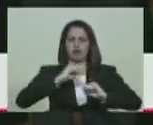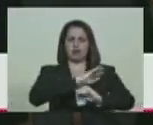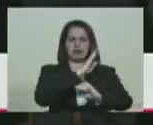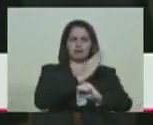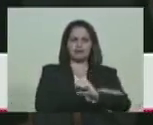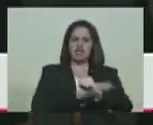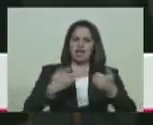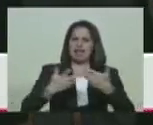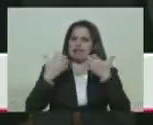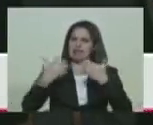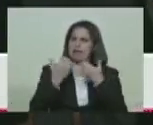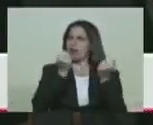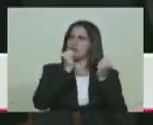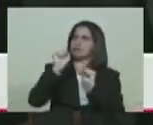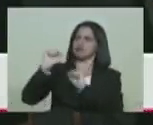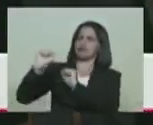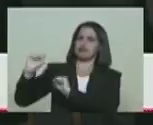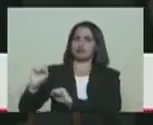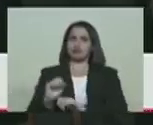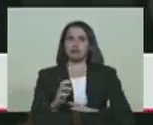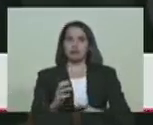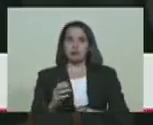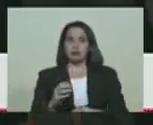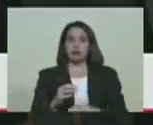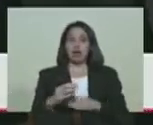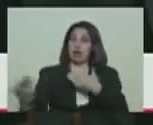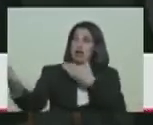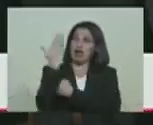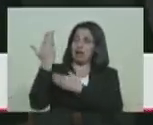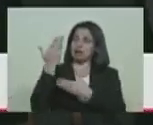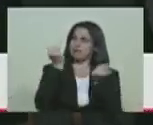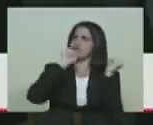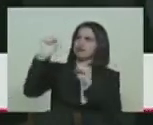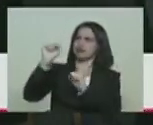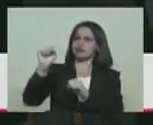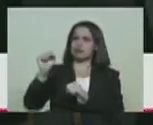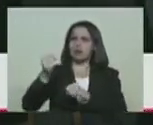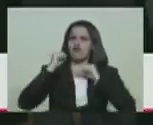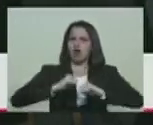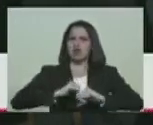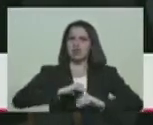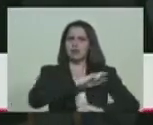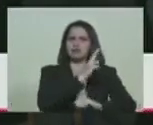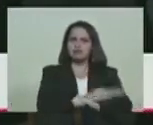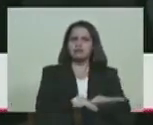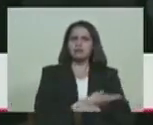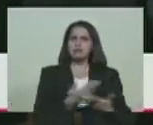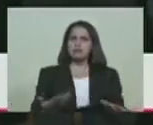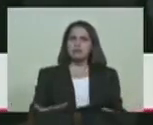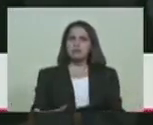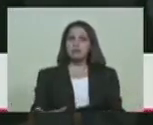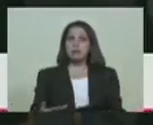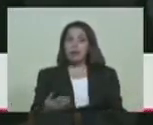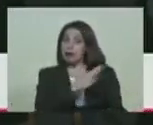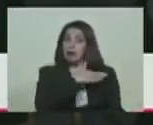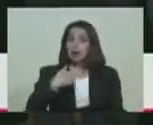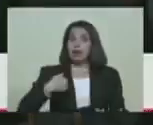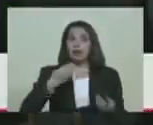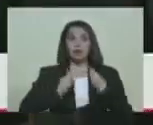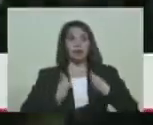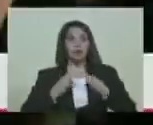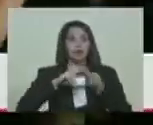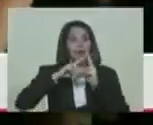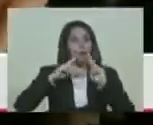oligarquía y que ha dicho no a las sanciones, no al intervencionismo, queremos vivir en paz.